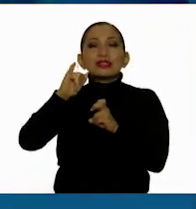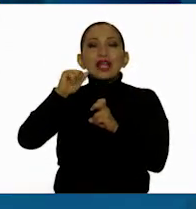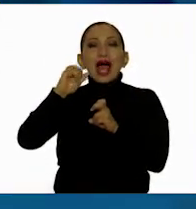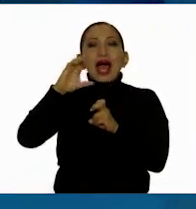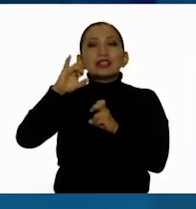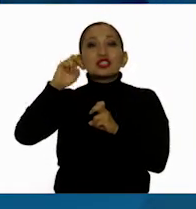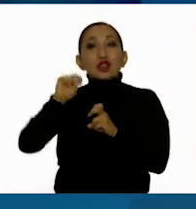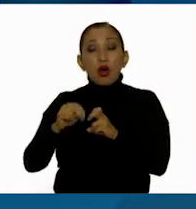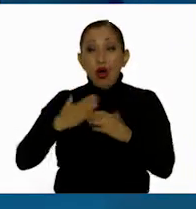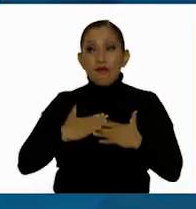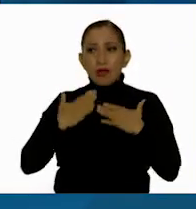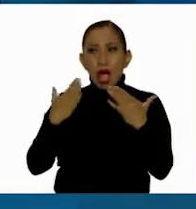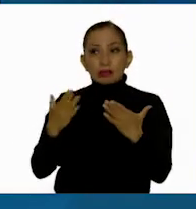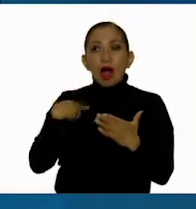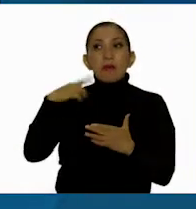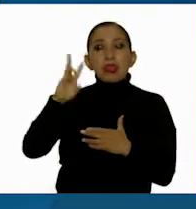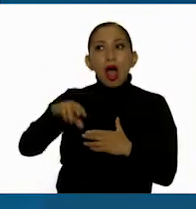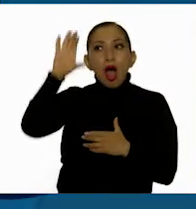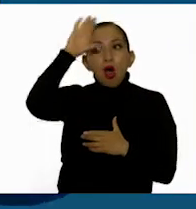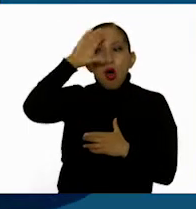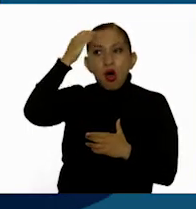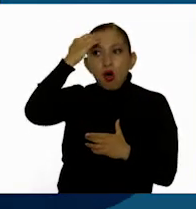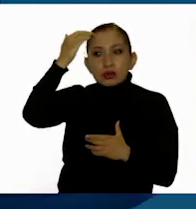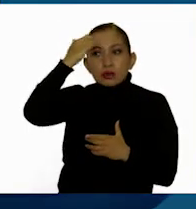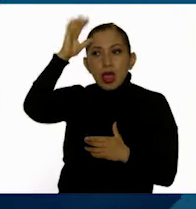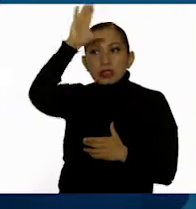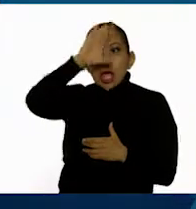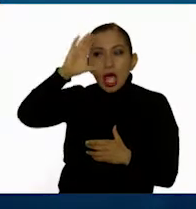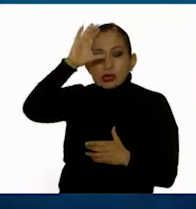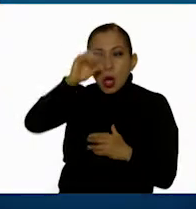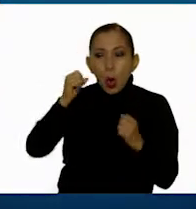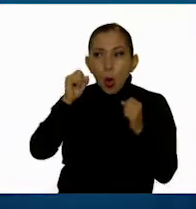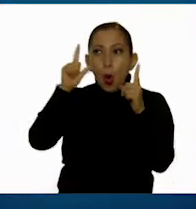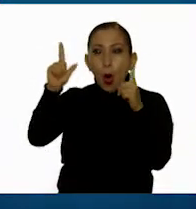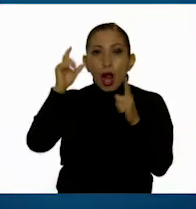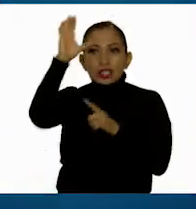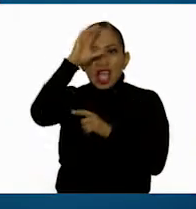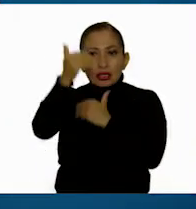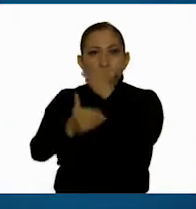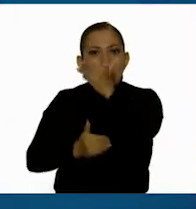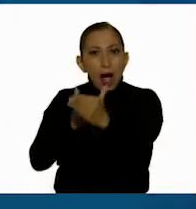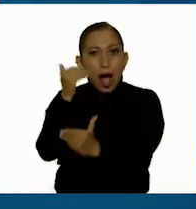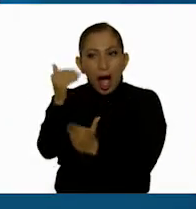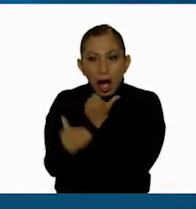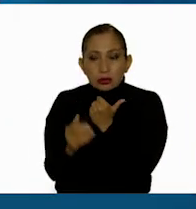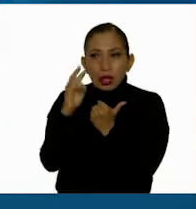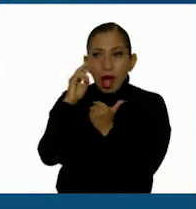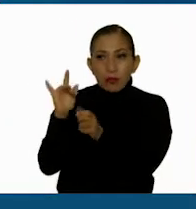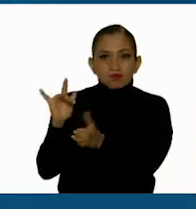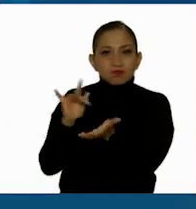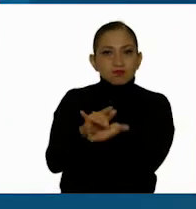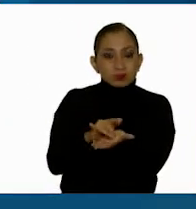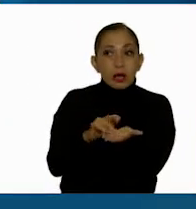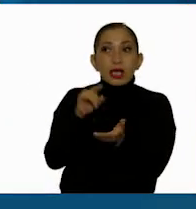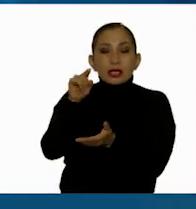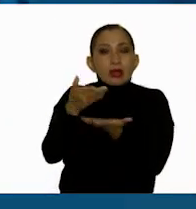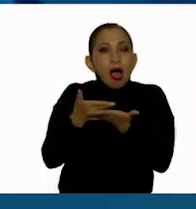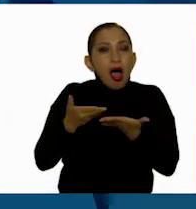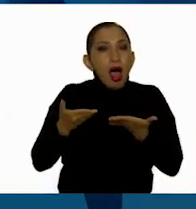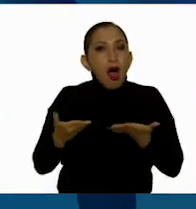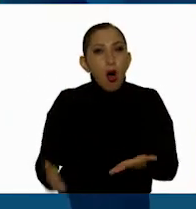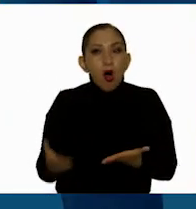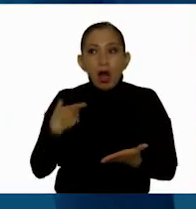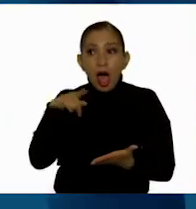una confianza plena en la razón y el conocimiento. Los impresionantes avances de la ciencia la refuerzan y se ha convertido en